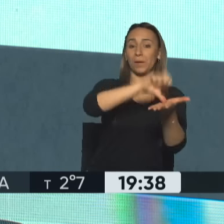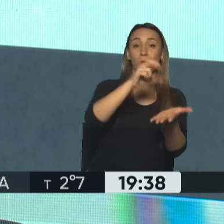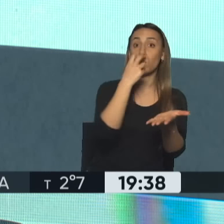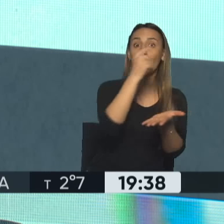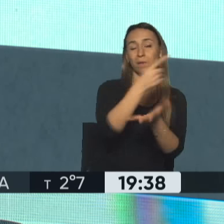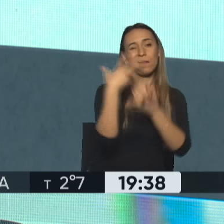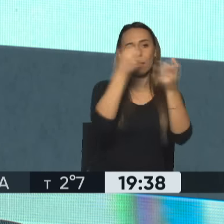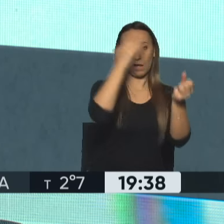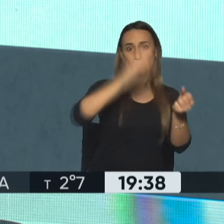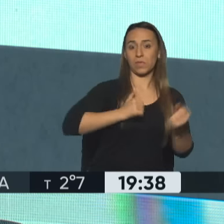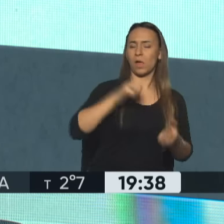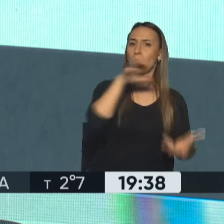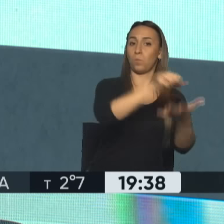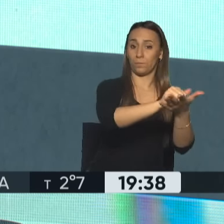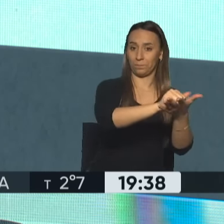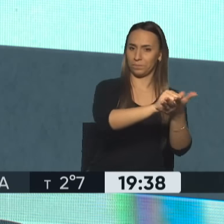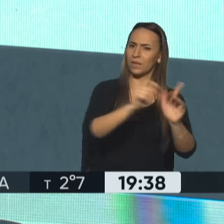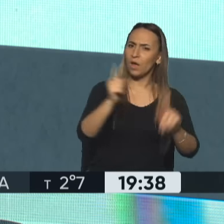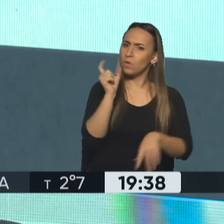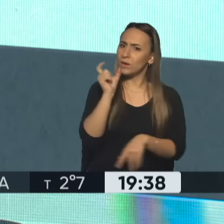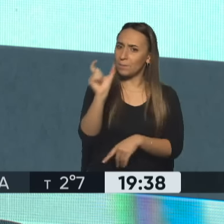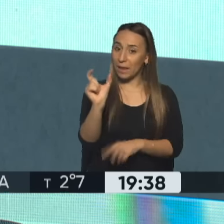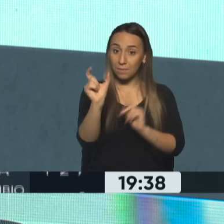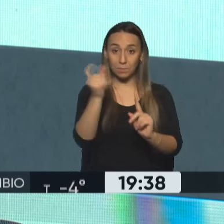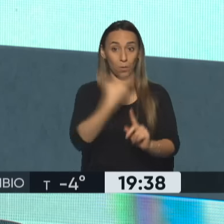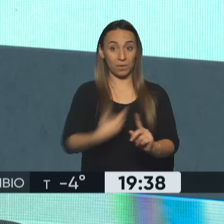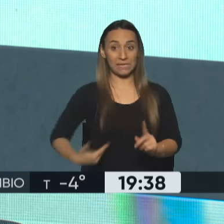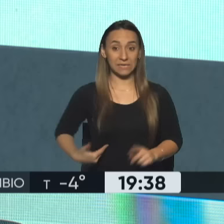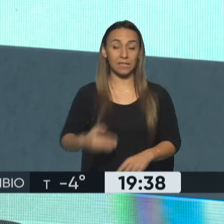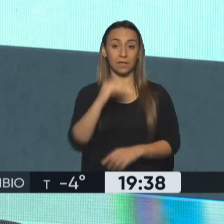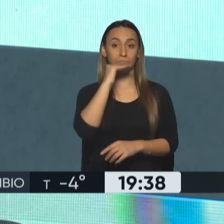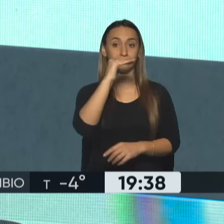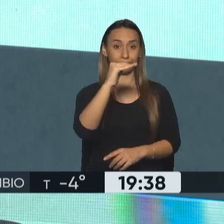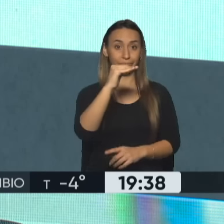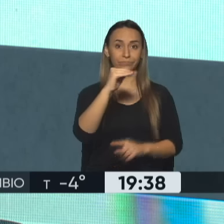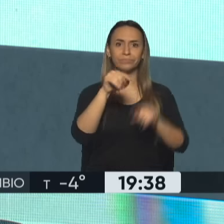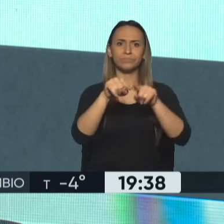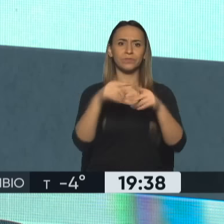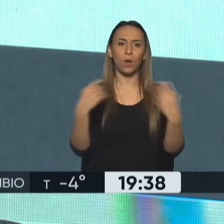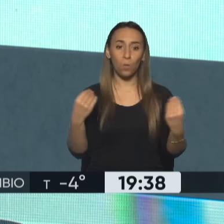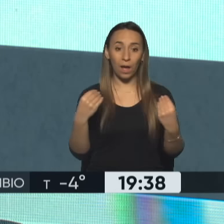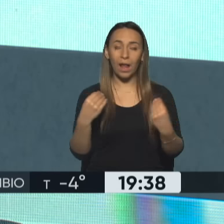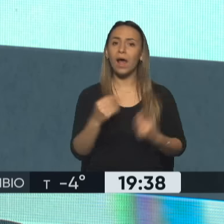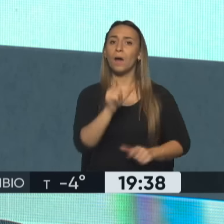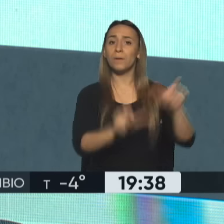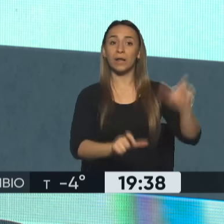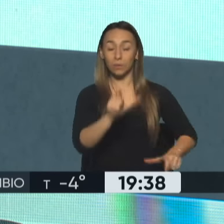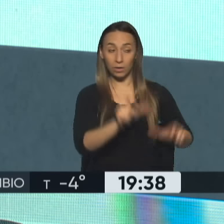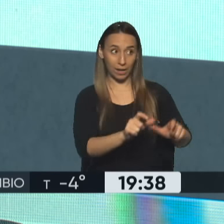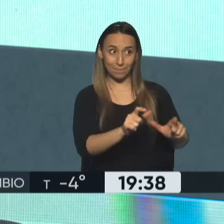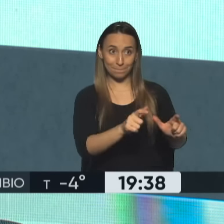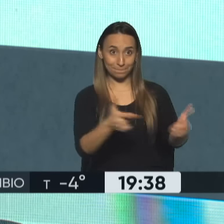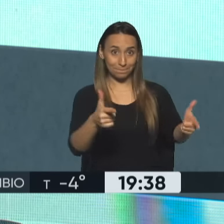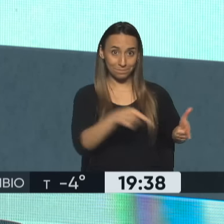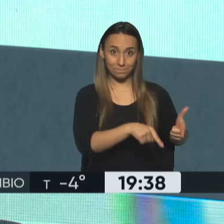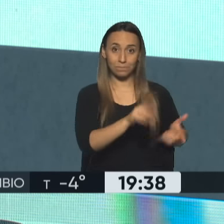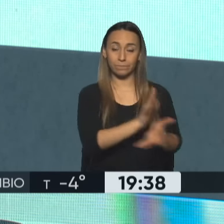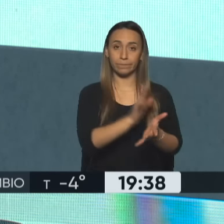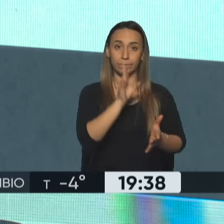el presidente en su enunciación interpela el silencio de los ausentes incluso